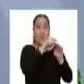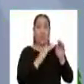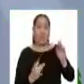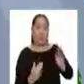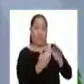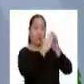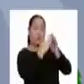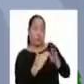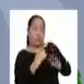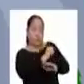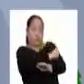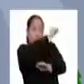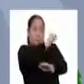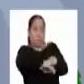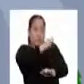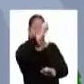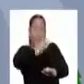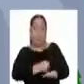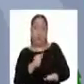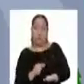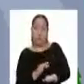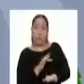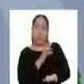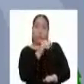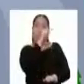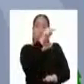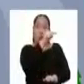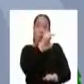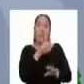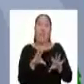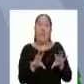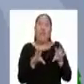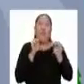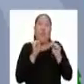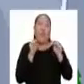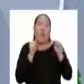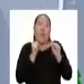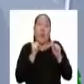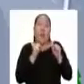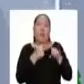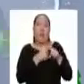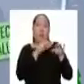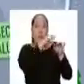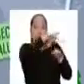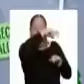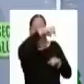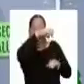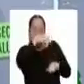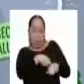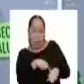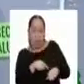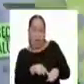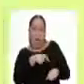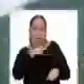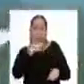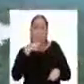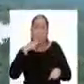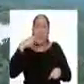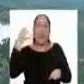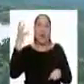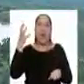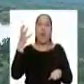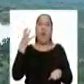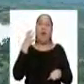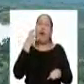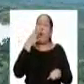de la cordillera es que es más frío y glaciar, mientras que en las zonas bajas es seco y caluroso. Y que al